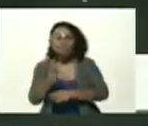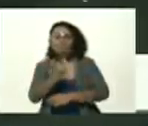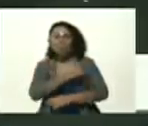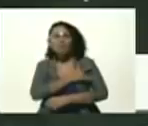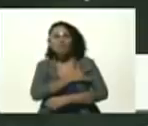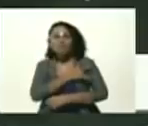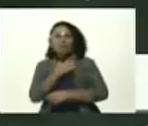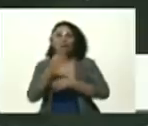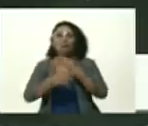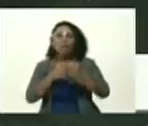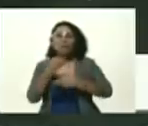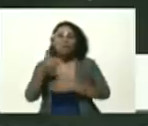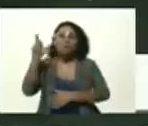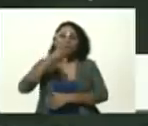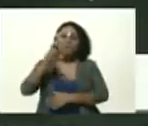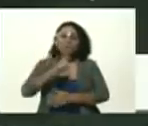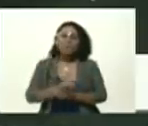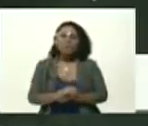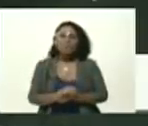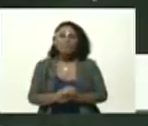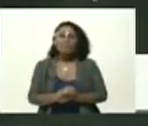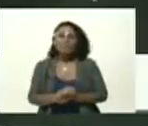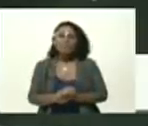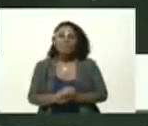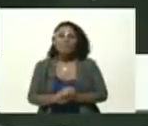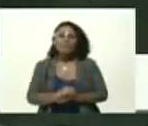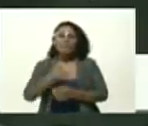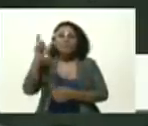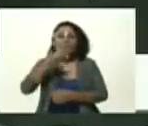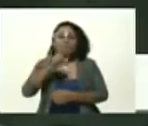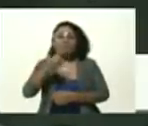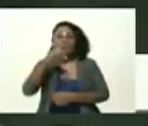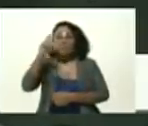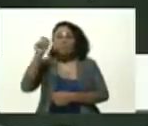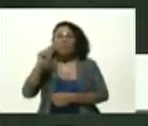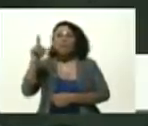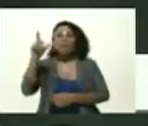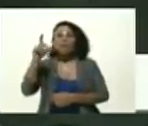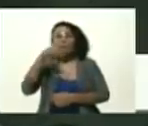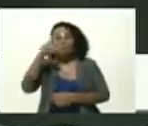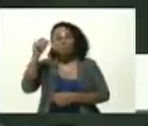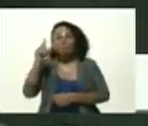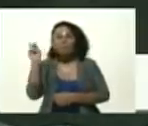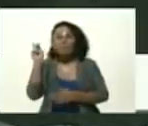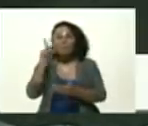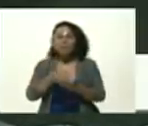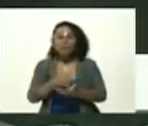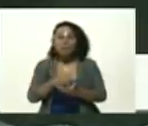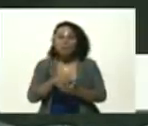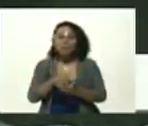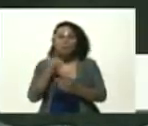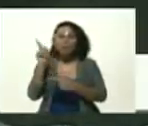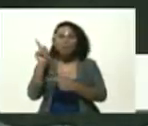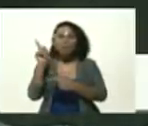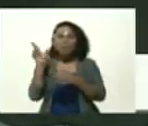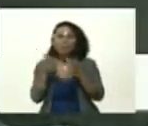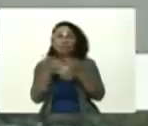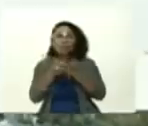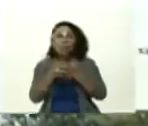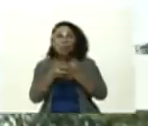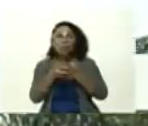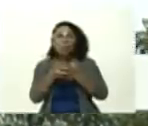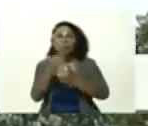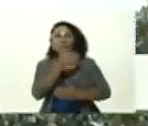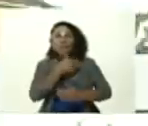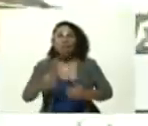universidad lo está necesitando, necesita de Nicolás Maduro. Y Nicolás Maduro ha llegado a través de esta comisión presidencial